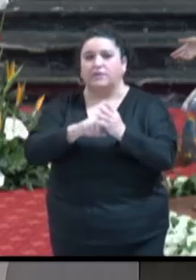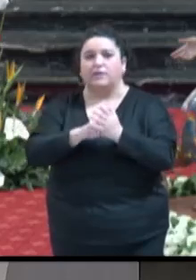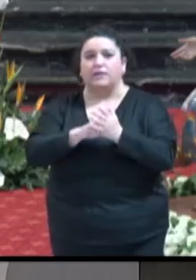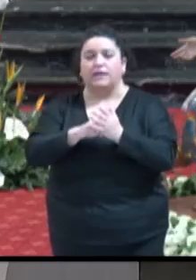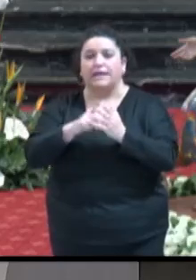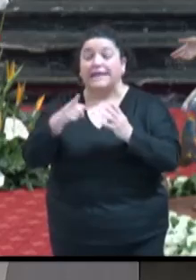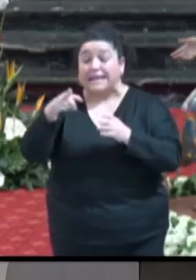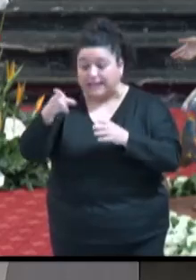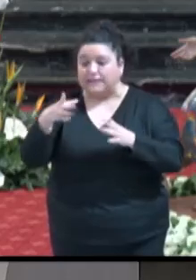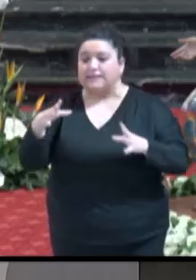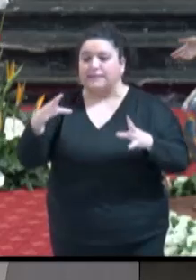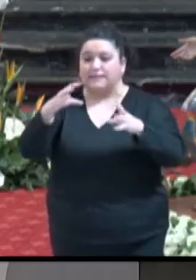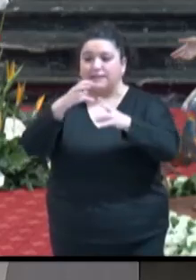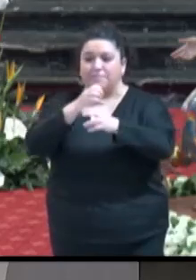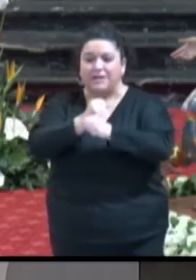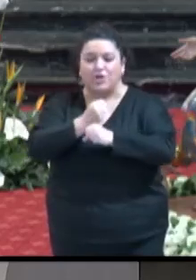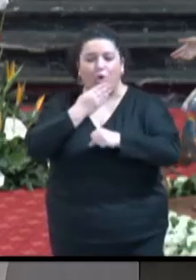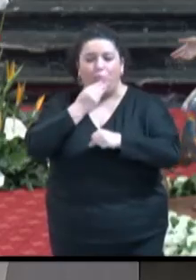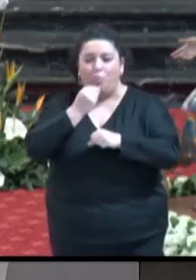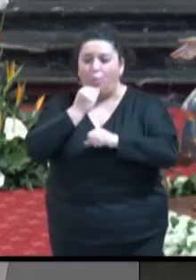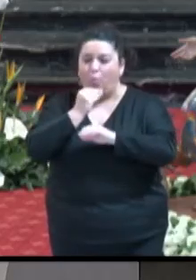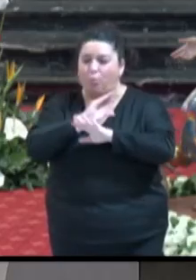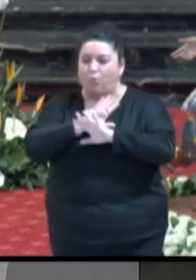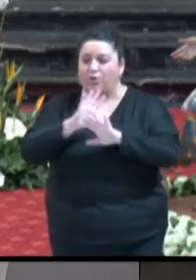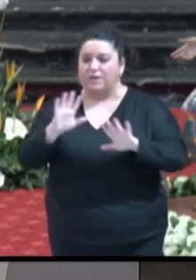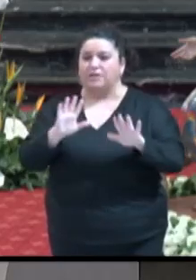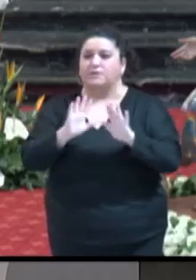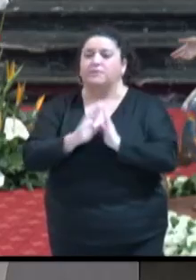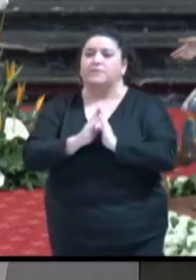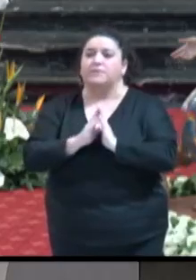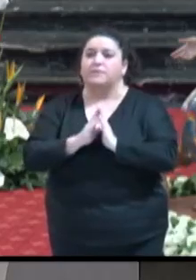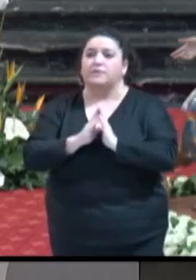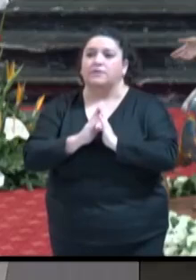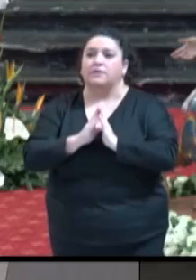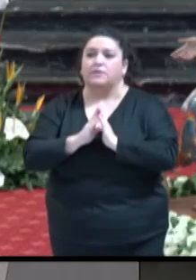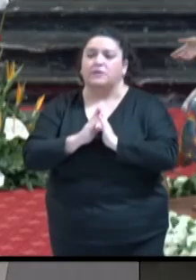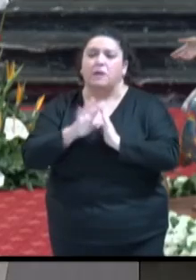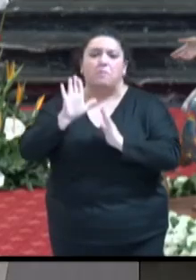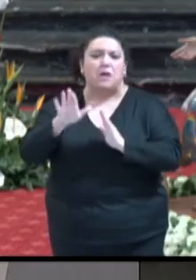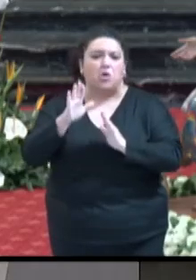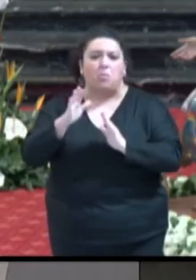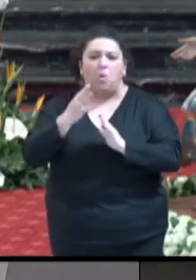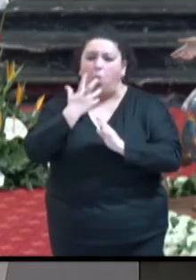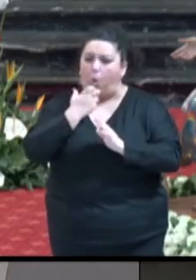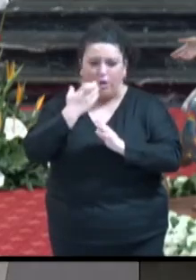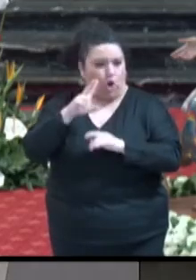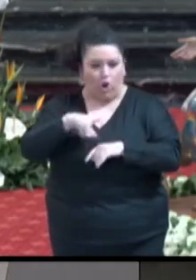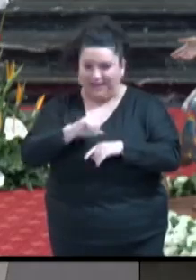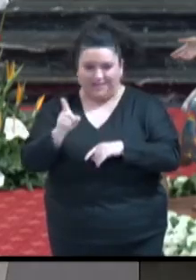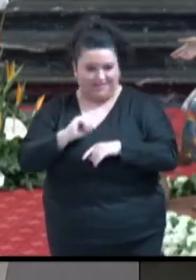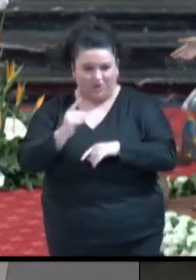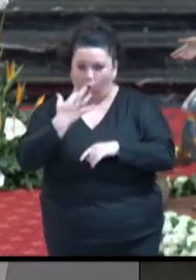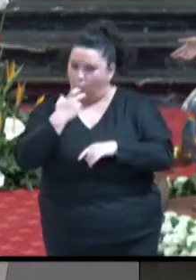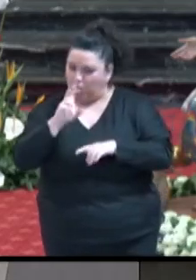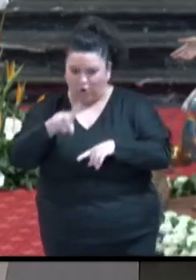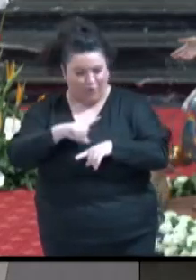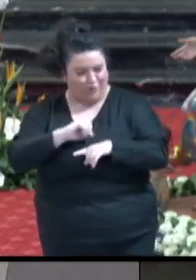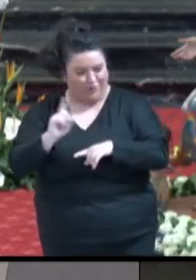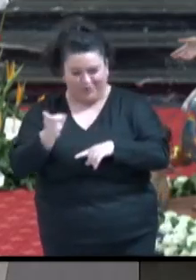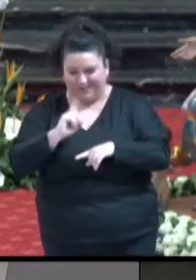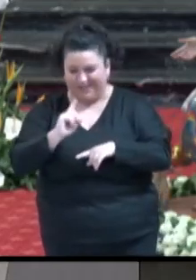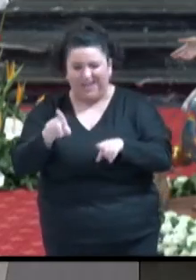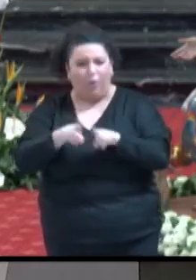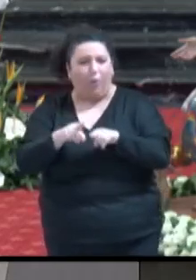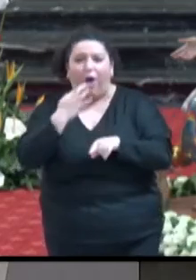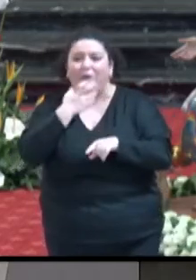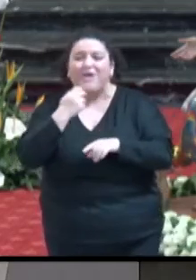misterios tan bonitos pero no son ninguna fábula no son de esos cuentos